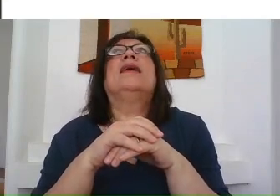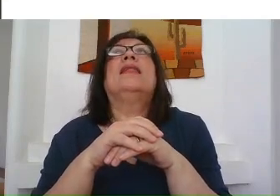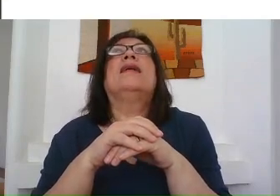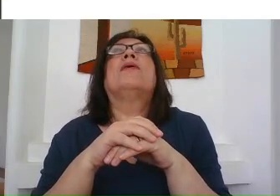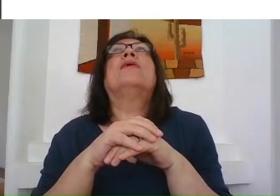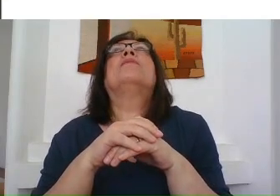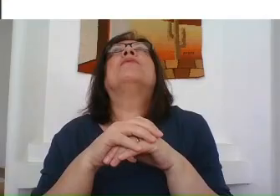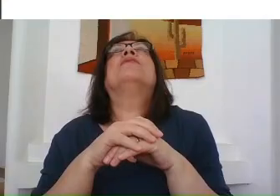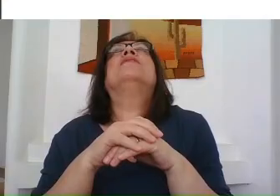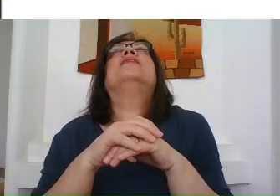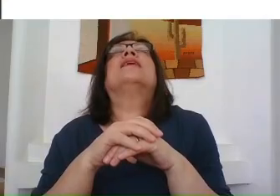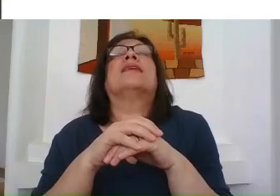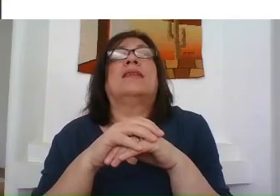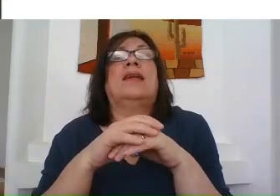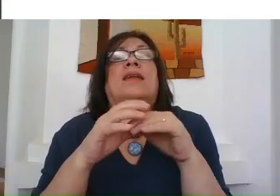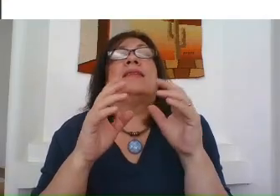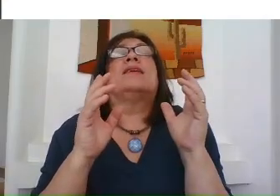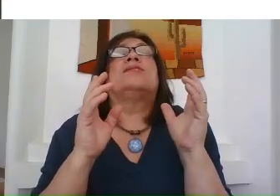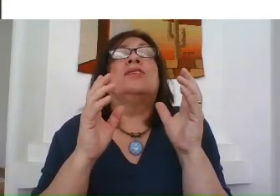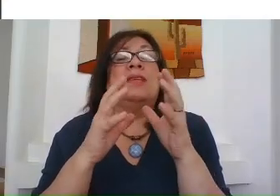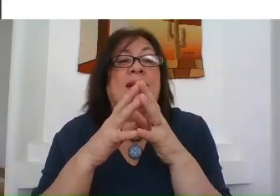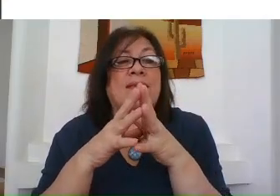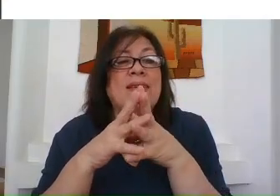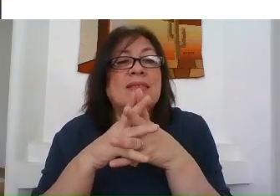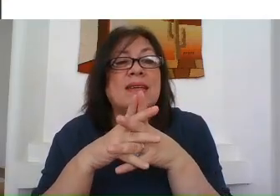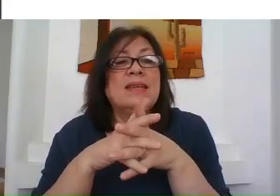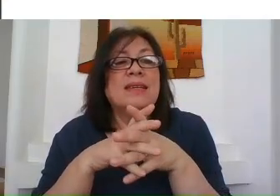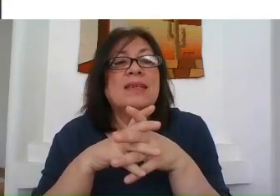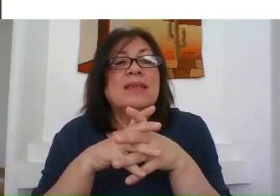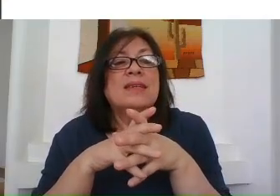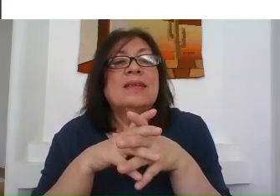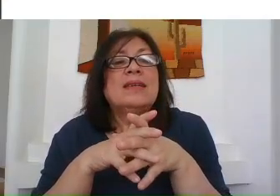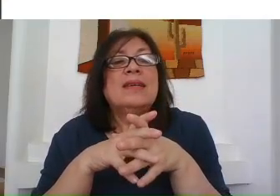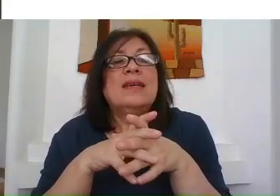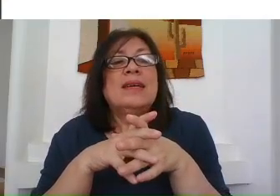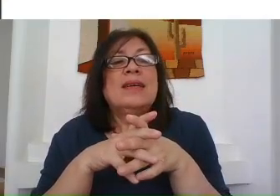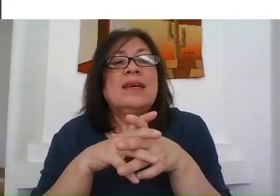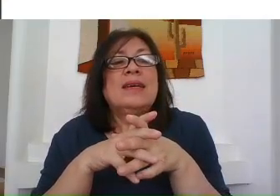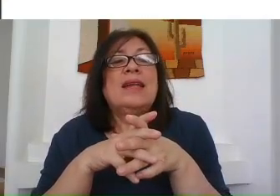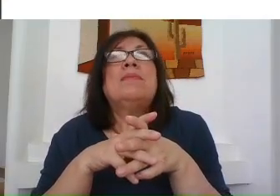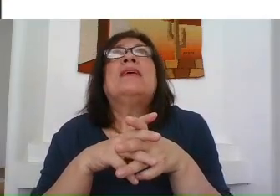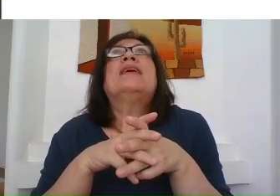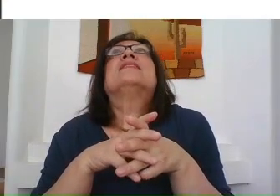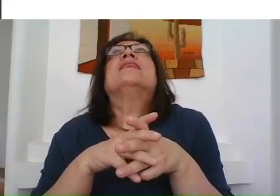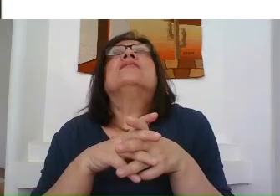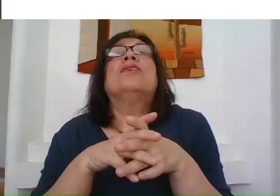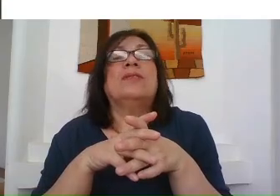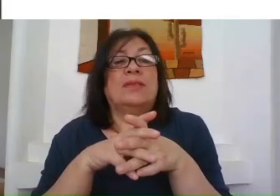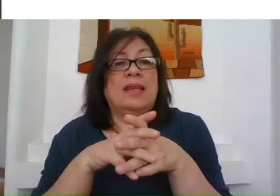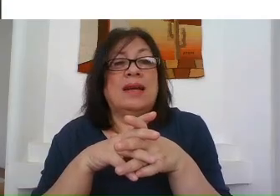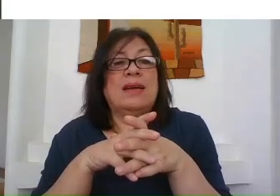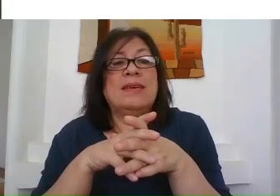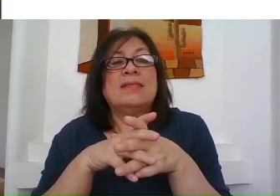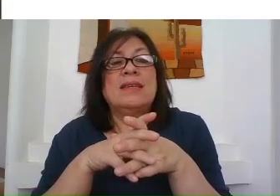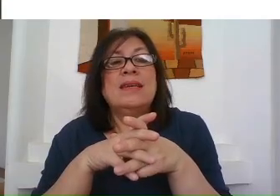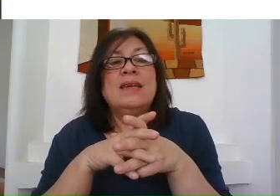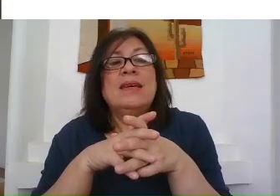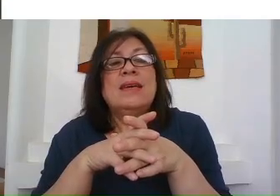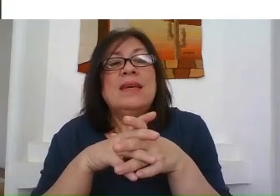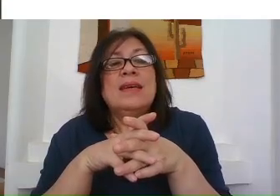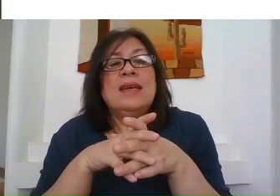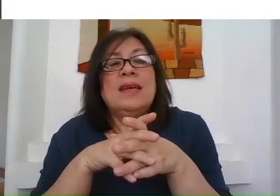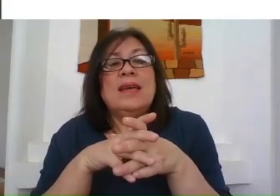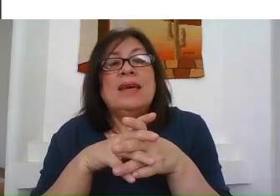del eje del cuerpo, la retracción de la cabeza, la hiperextensión de la